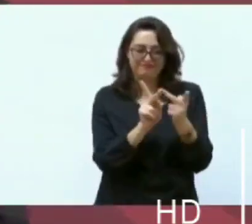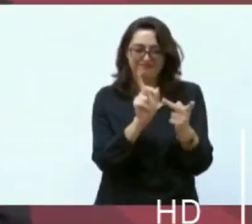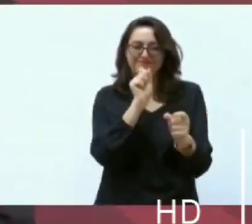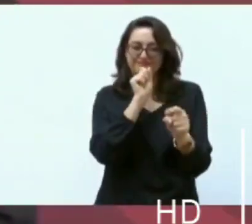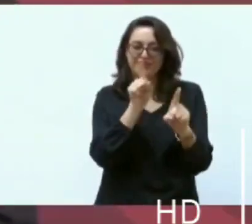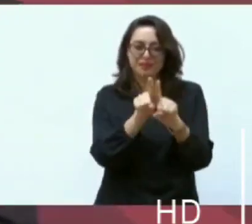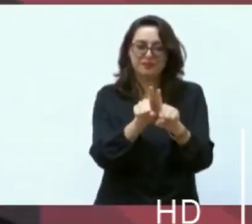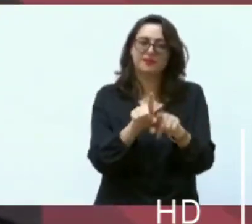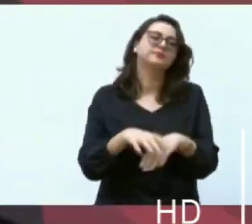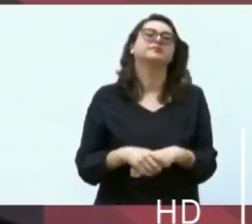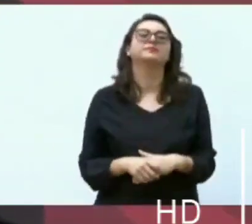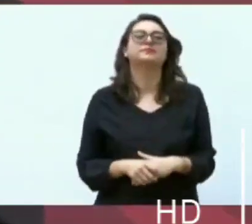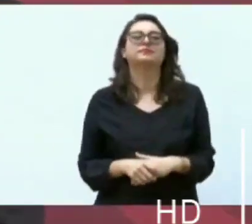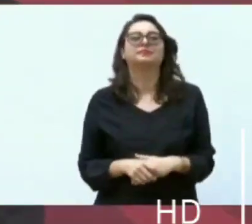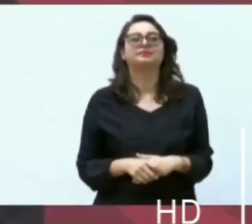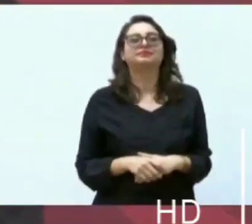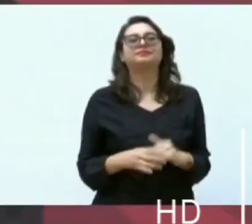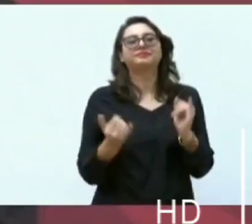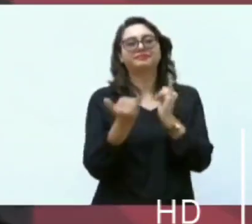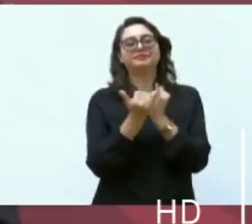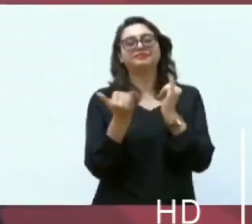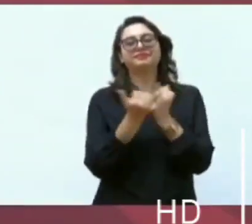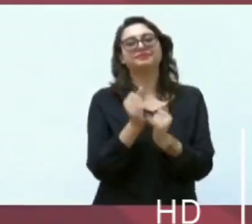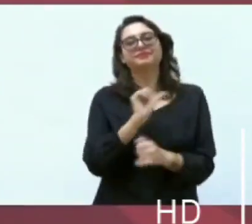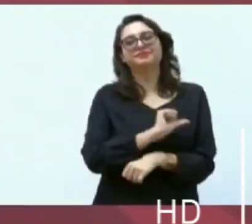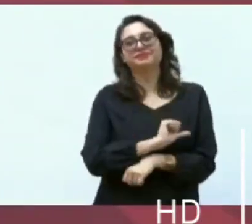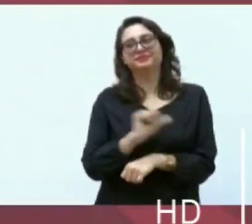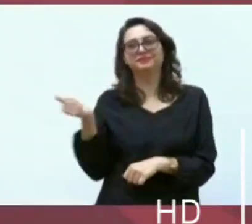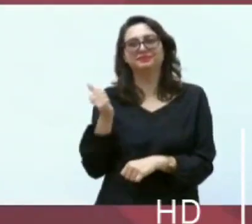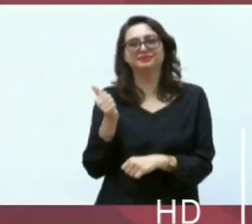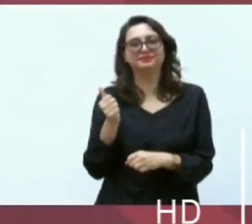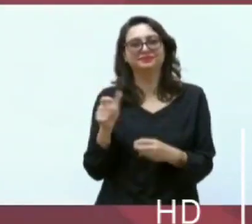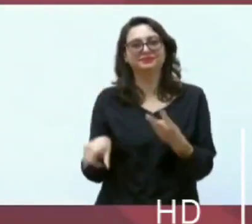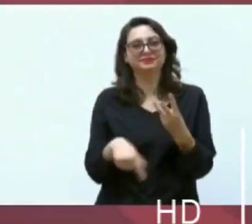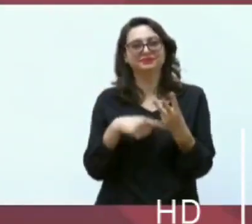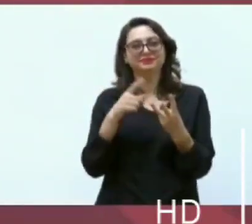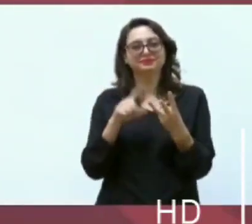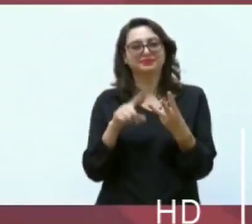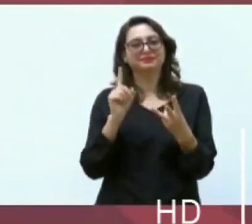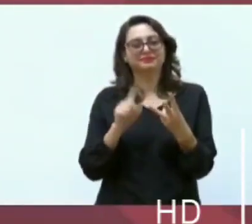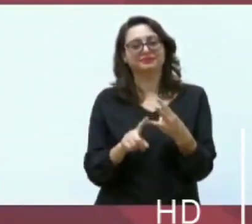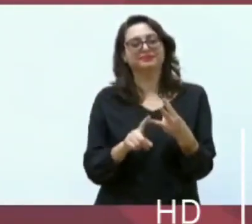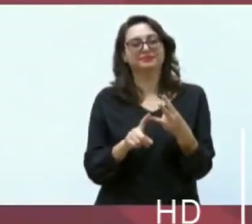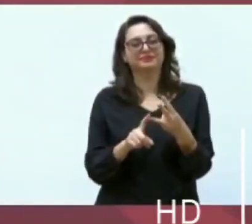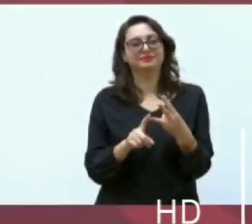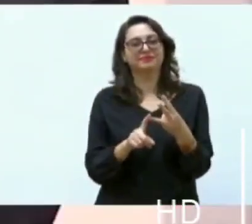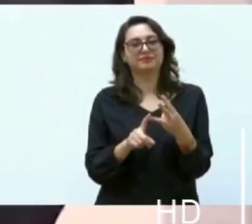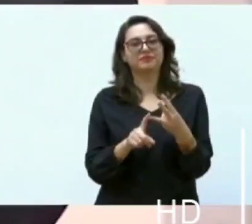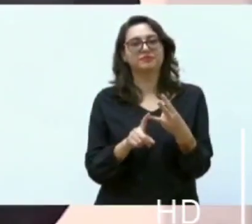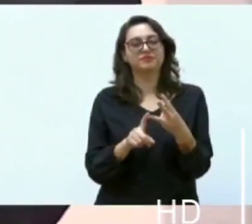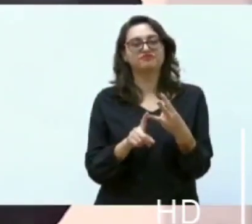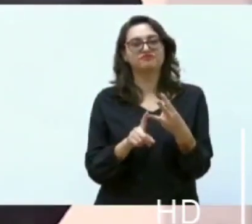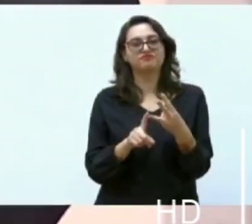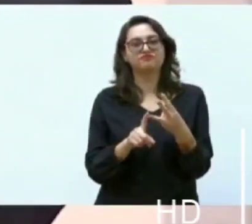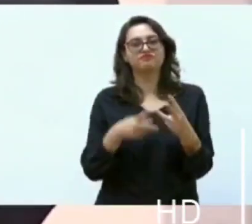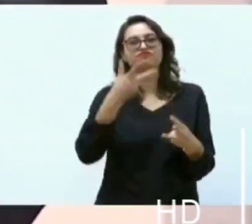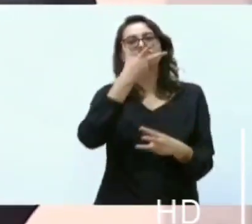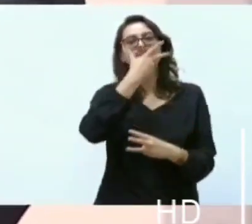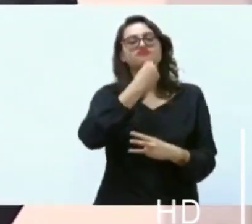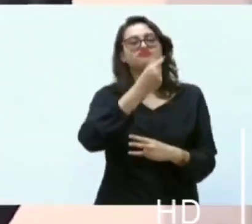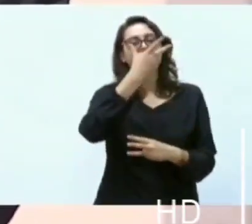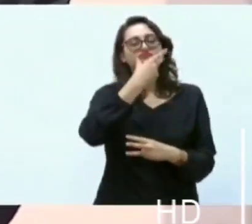Santa María, y se parece también a alguien que era asiduo